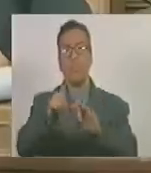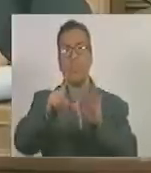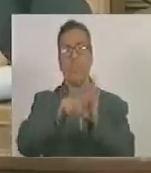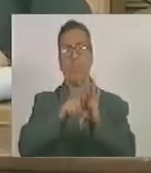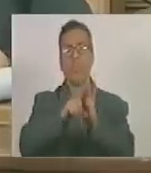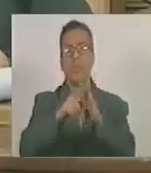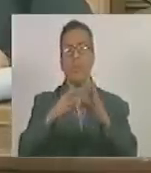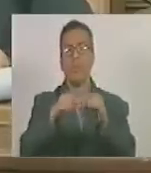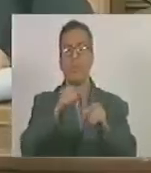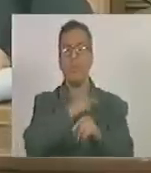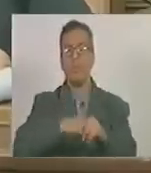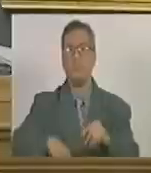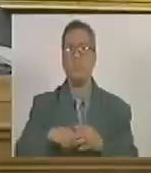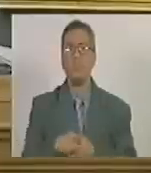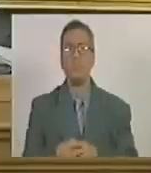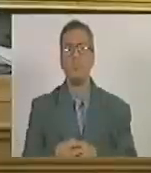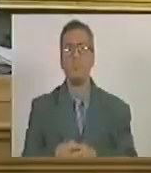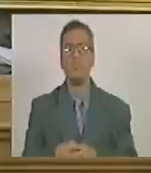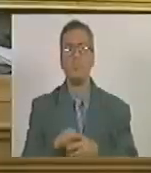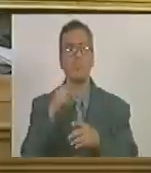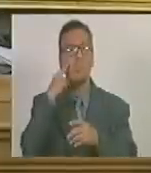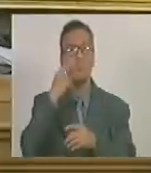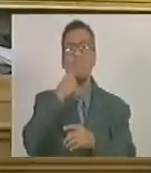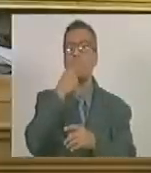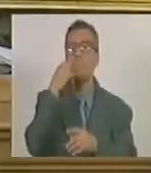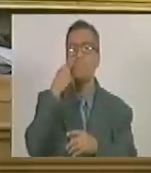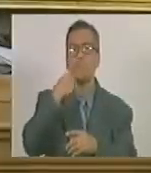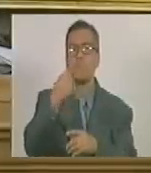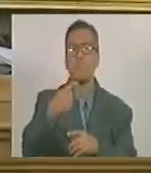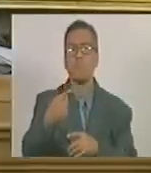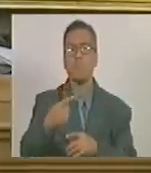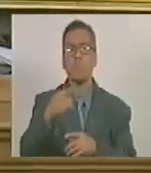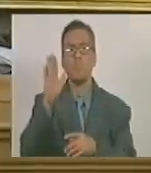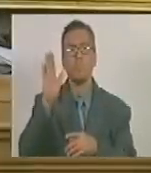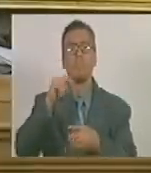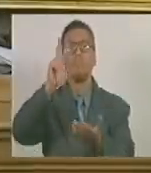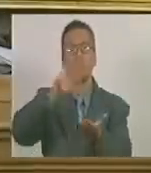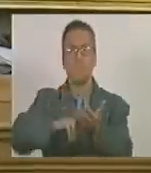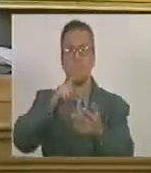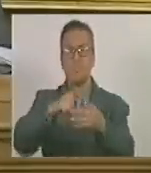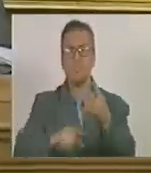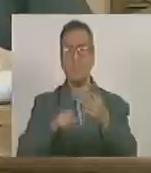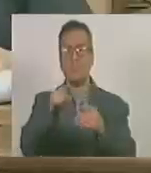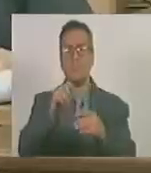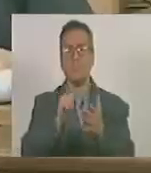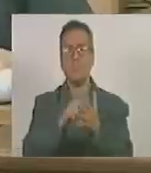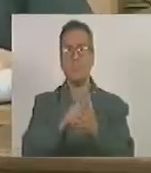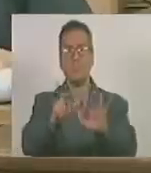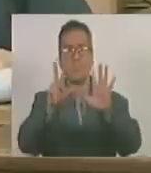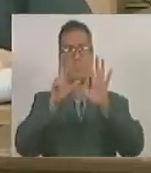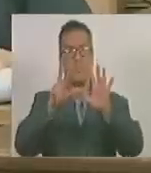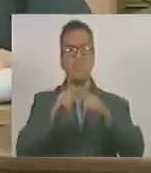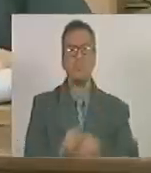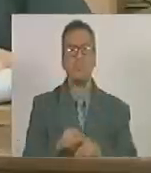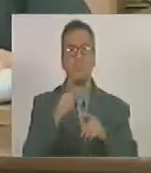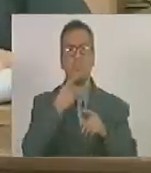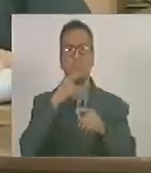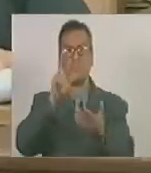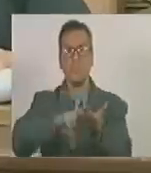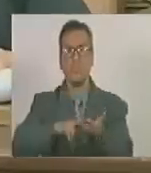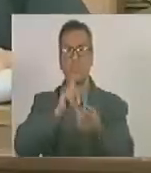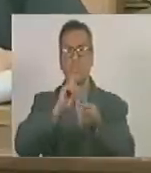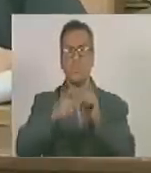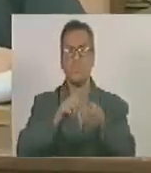Es todo, ciudadano presidente. En consideración. Aprobado. Siguiente. 8. Se sugiere aprobar